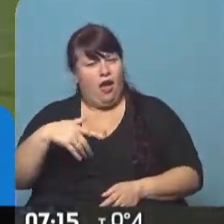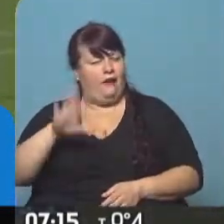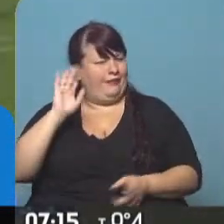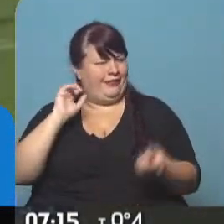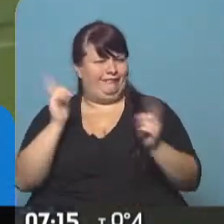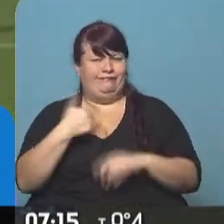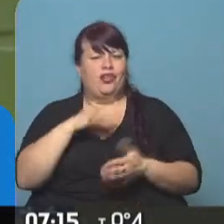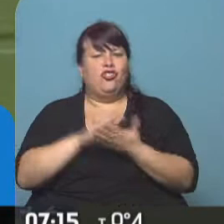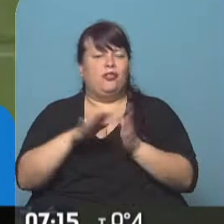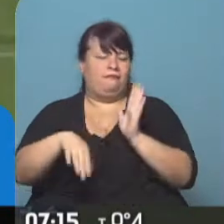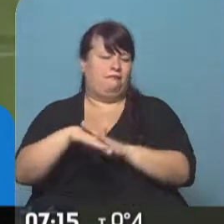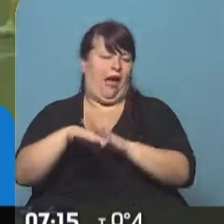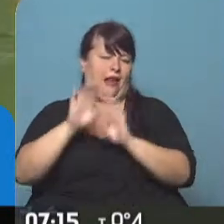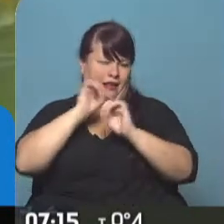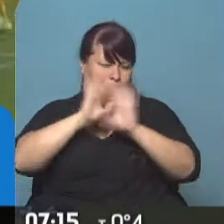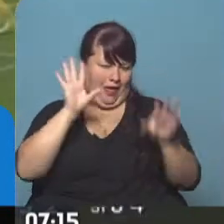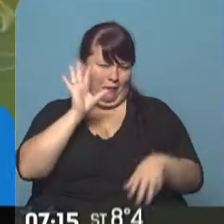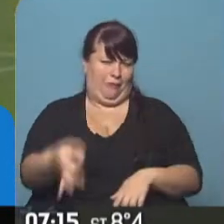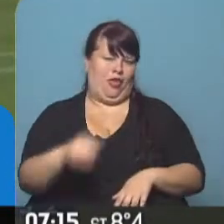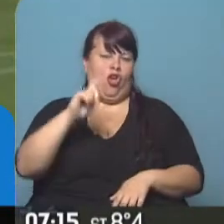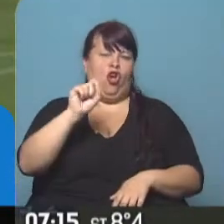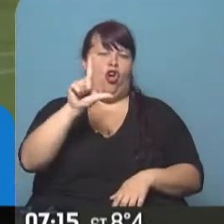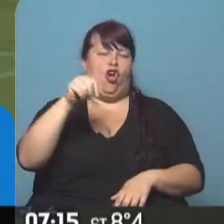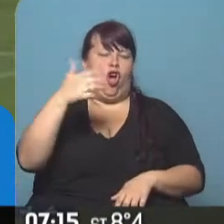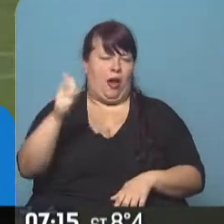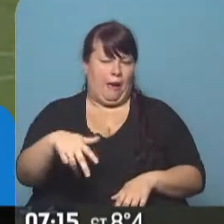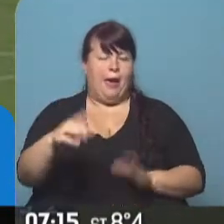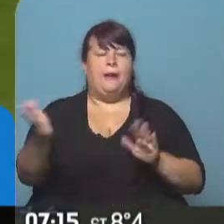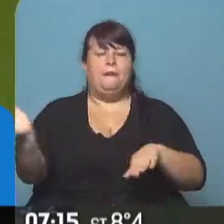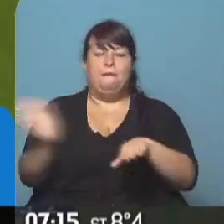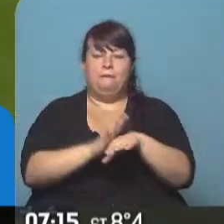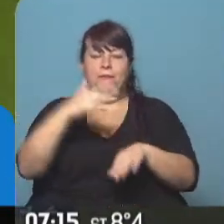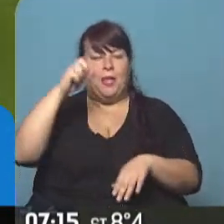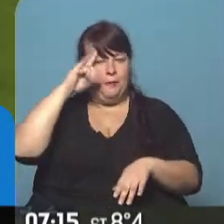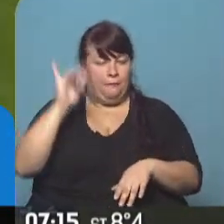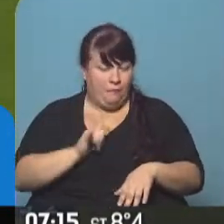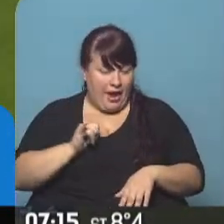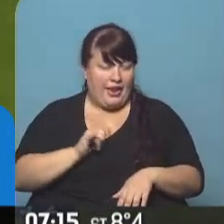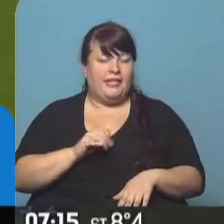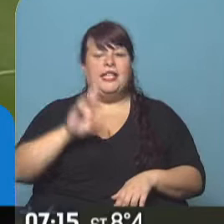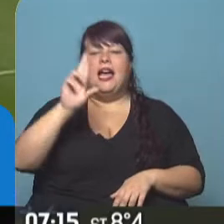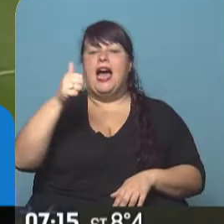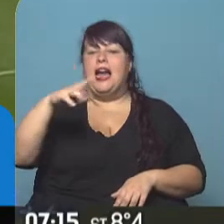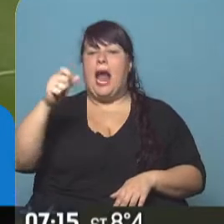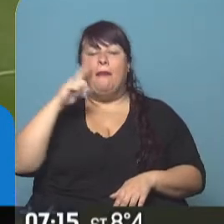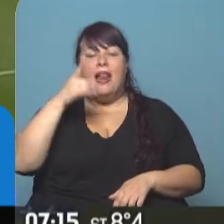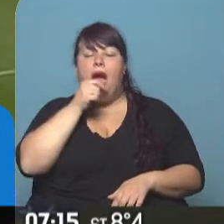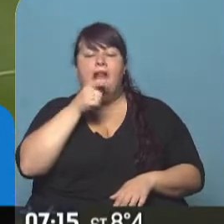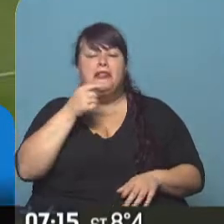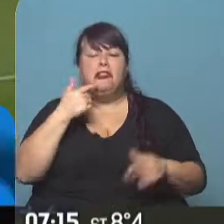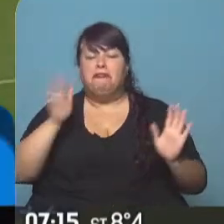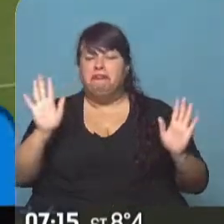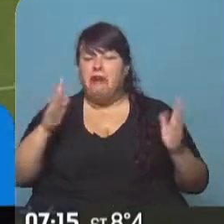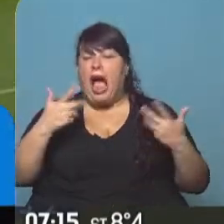controvertidas, que tuvo que ver con la mano clarísima, la ejecución de Colman, la pelota que da en la mano de Pablo Pérez, Fernando Rapalini, que dice